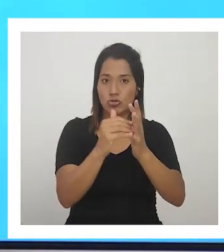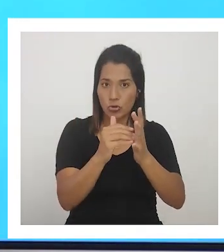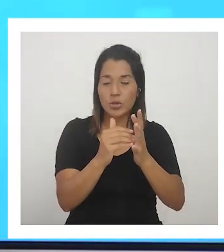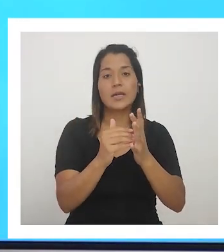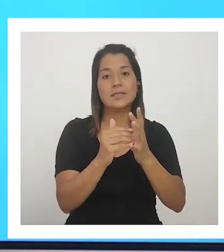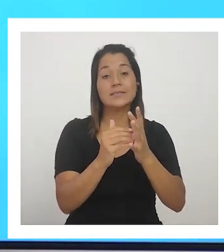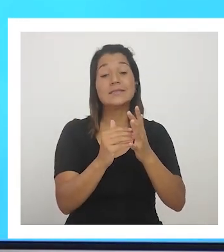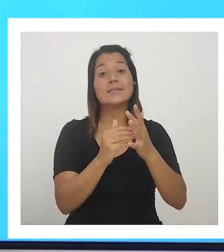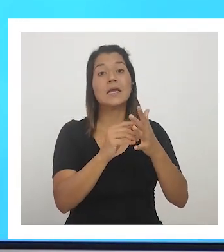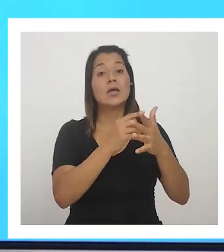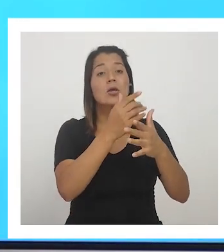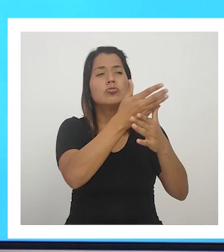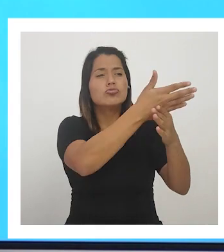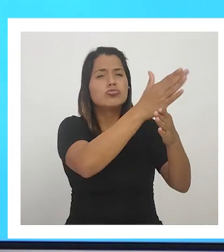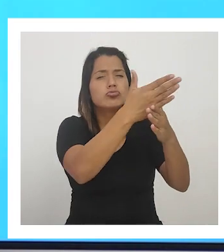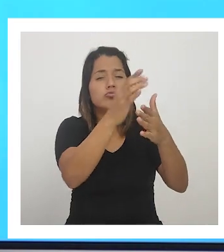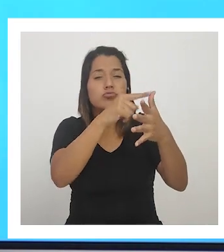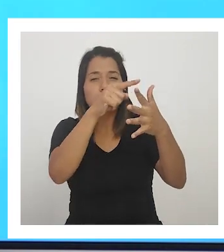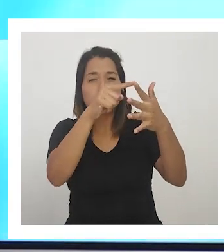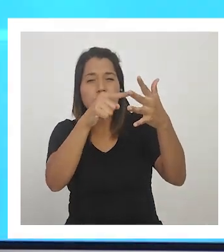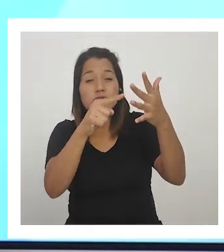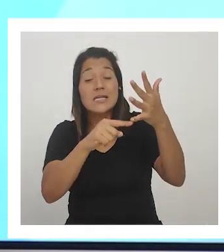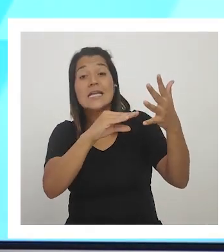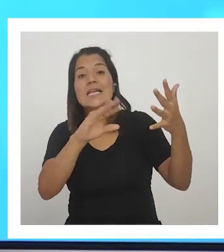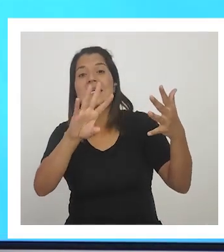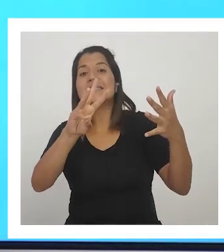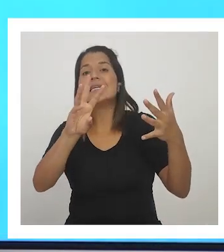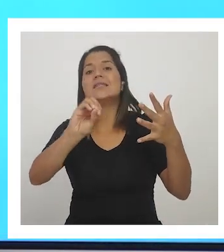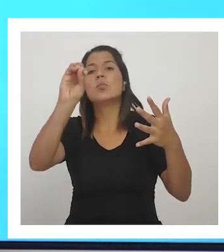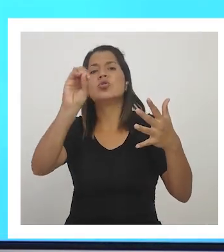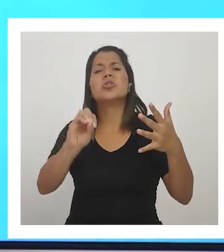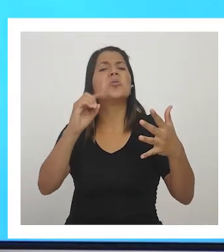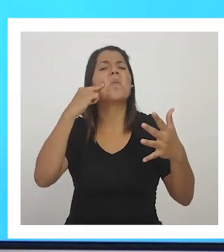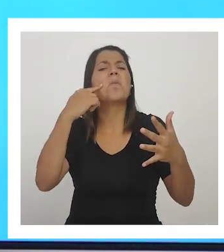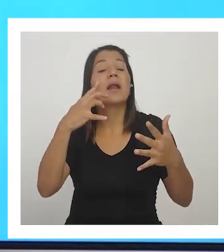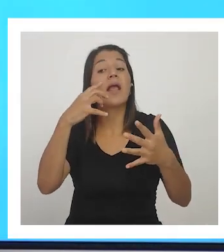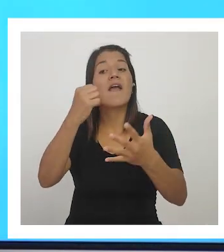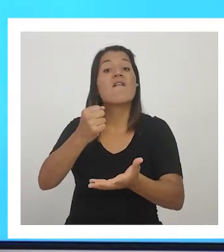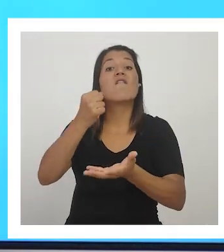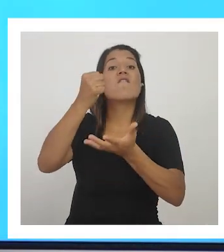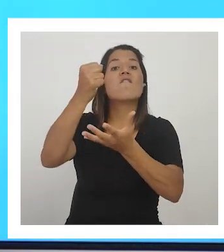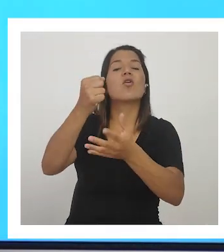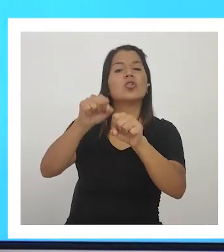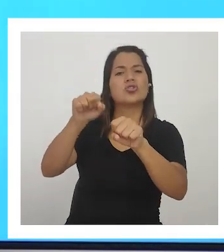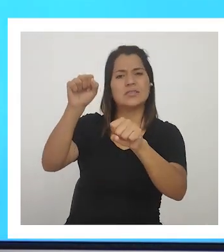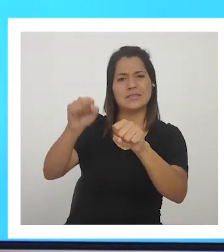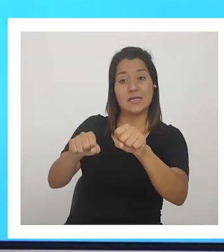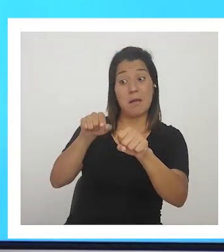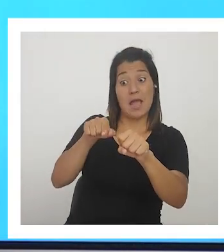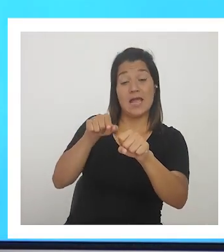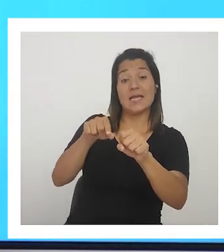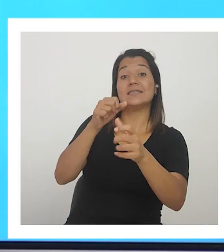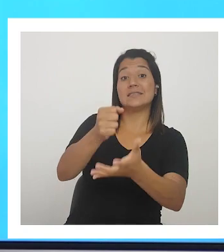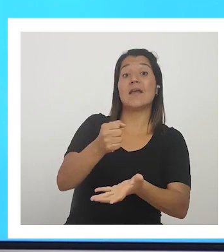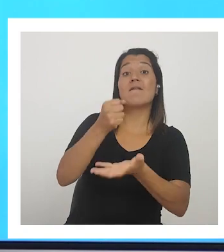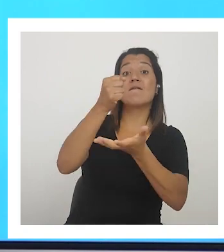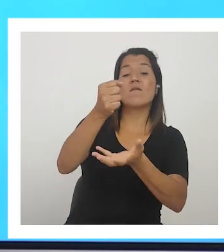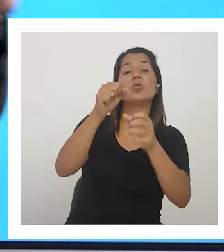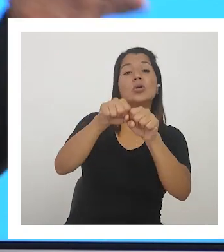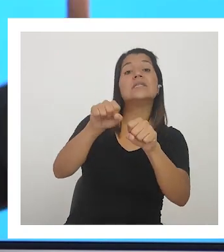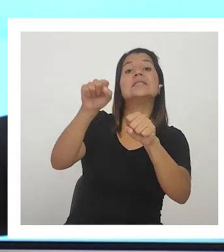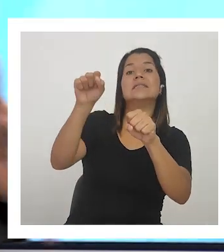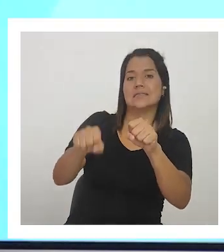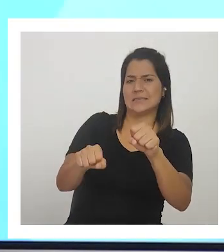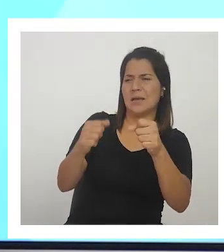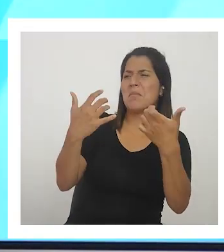se distribuye en unos fondos que llaman fondos del sistema. Esos fondos del sistema que se habían desarrollado y negociado hace